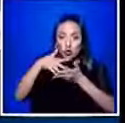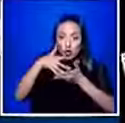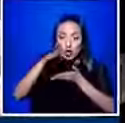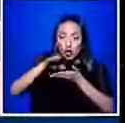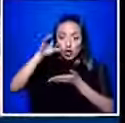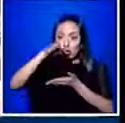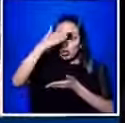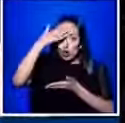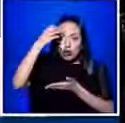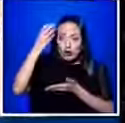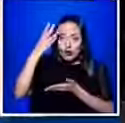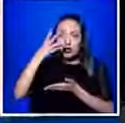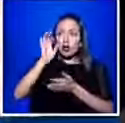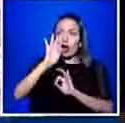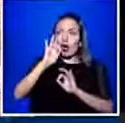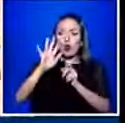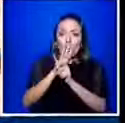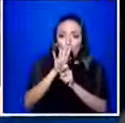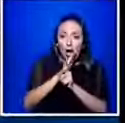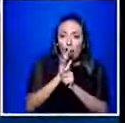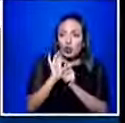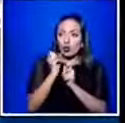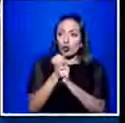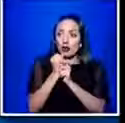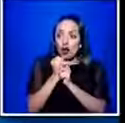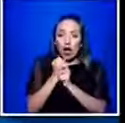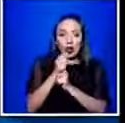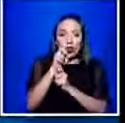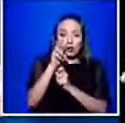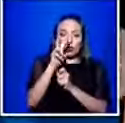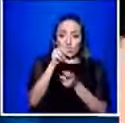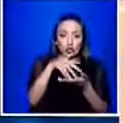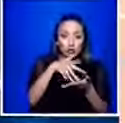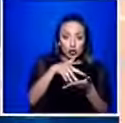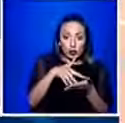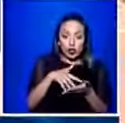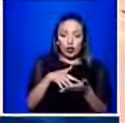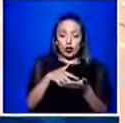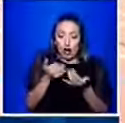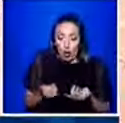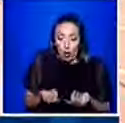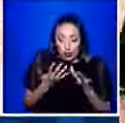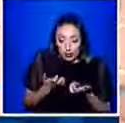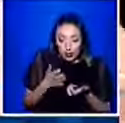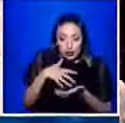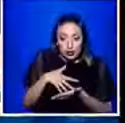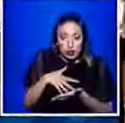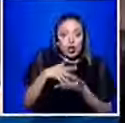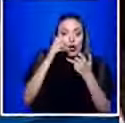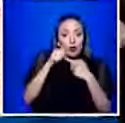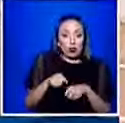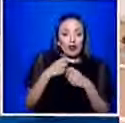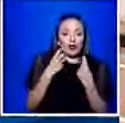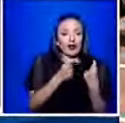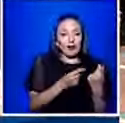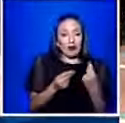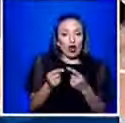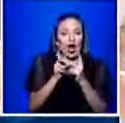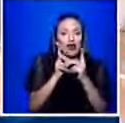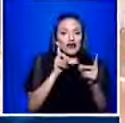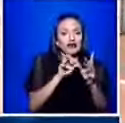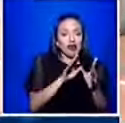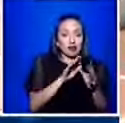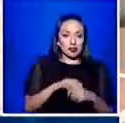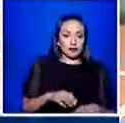de Quito que no han logrado concluir sus estudios. Pueden hacerlo a través del bachillerato acelerado en modalidad a distancia virtual. Justamente ahorita estamos viendo que